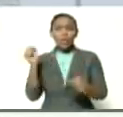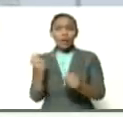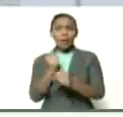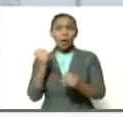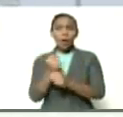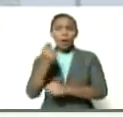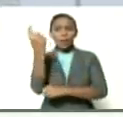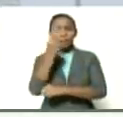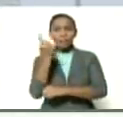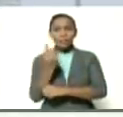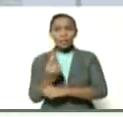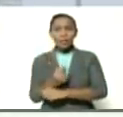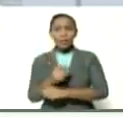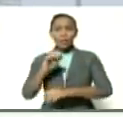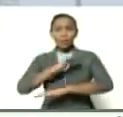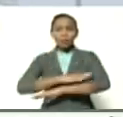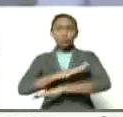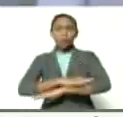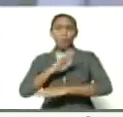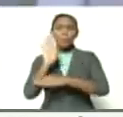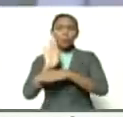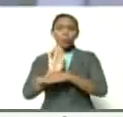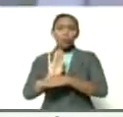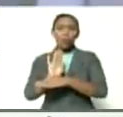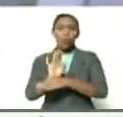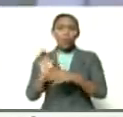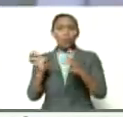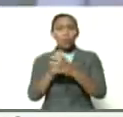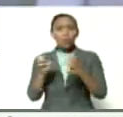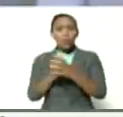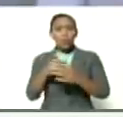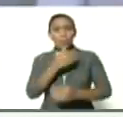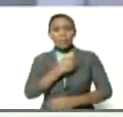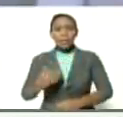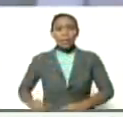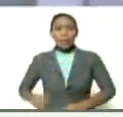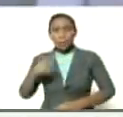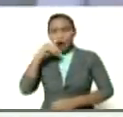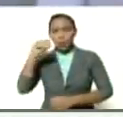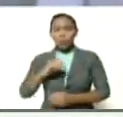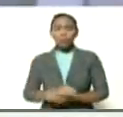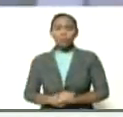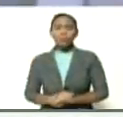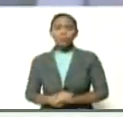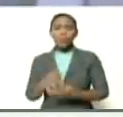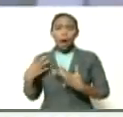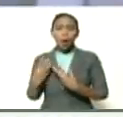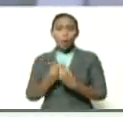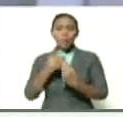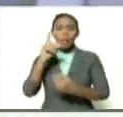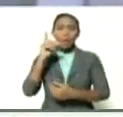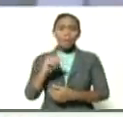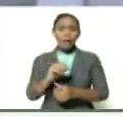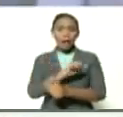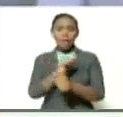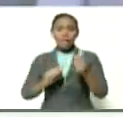el diseño de acciones de protección por parte del presidente Nicolás Maduro. Me acompaña también el